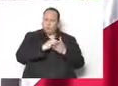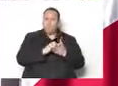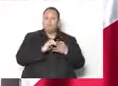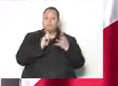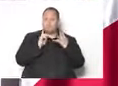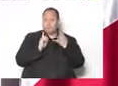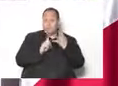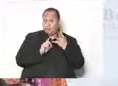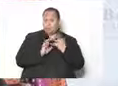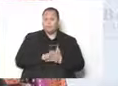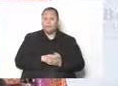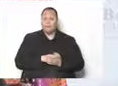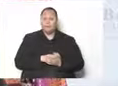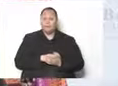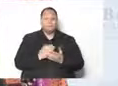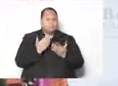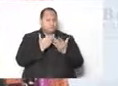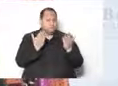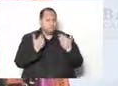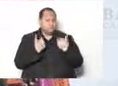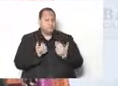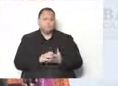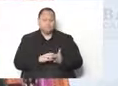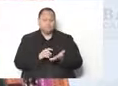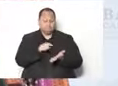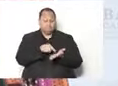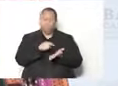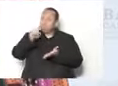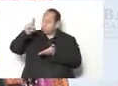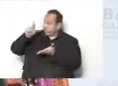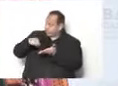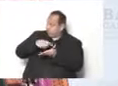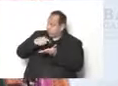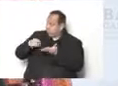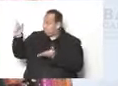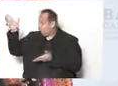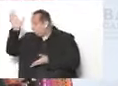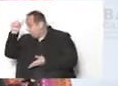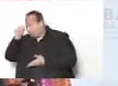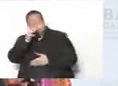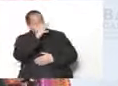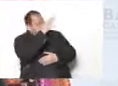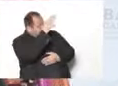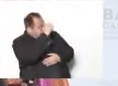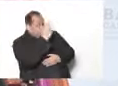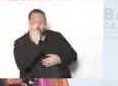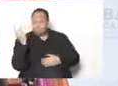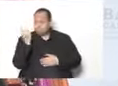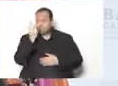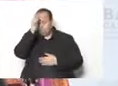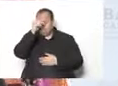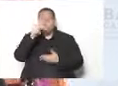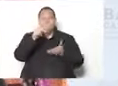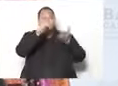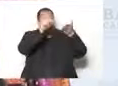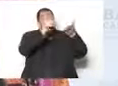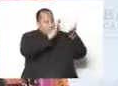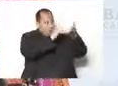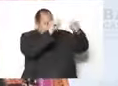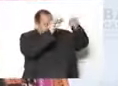4. En el entendido que la terminación será de común acuerdo, una vez que se firmen los